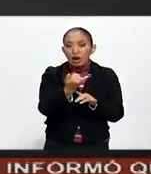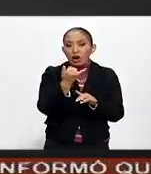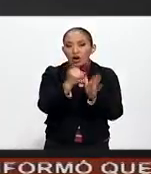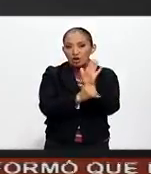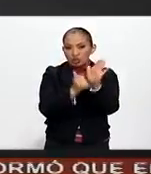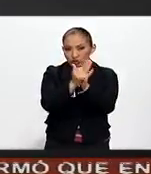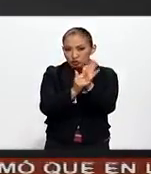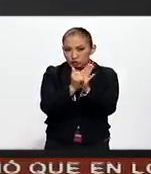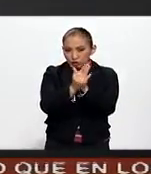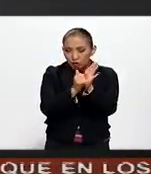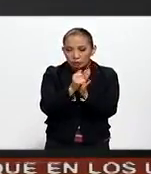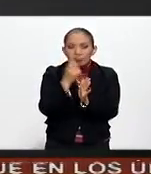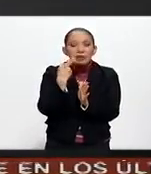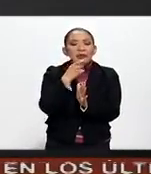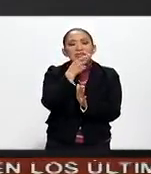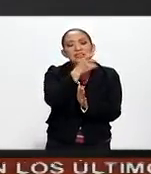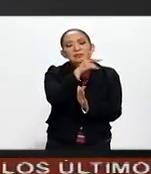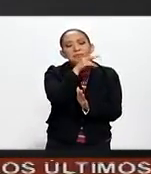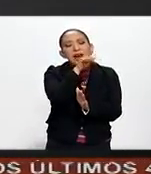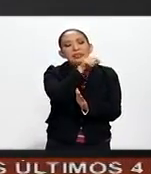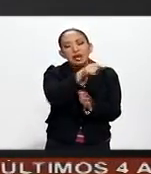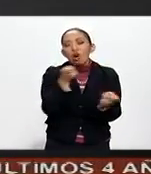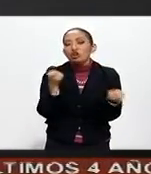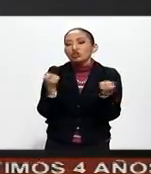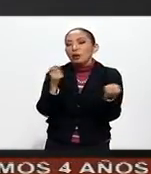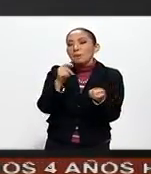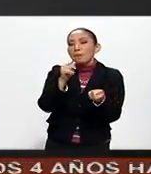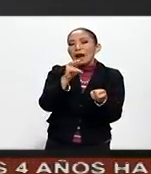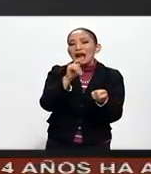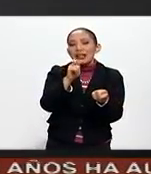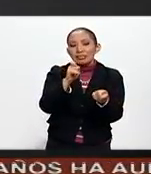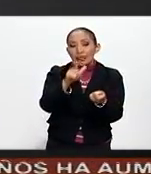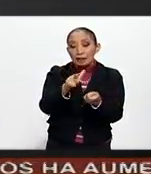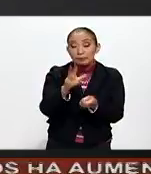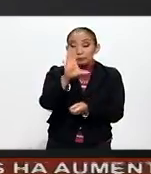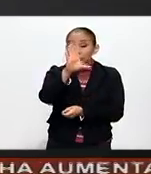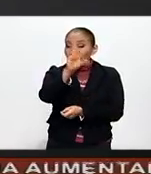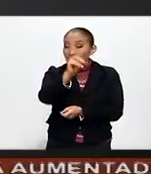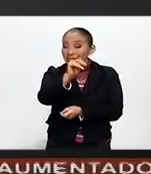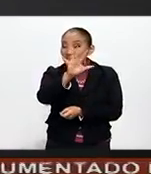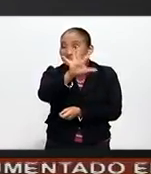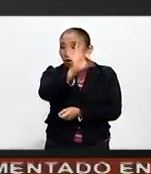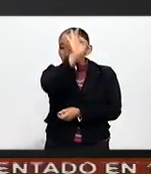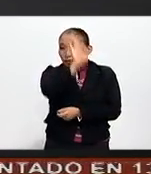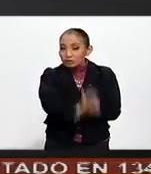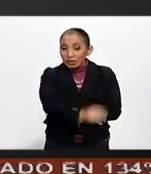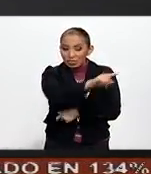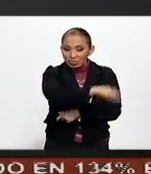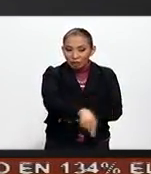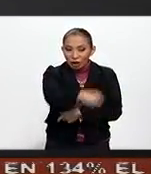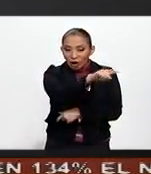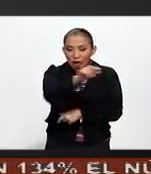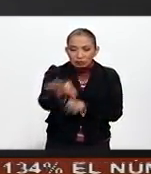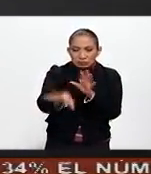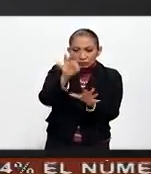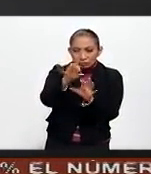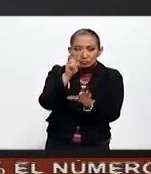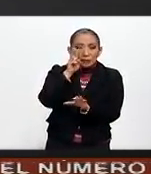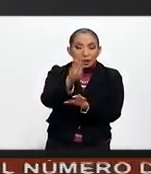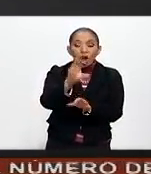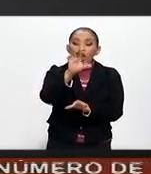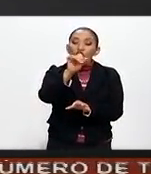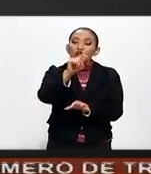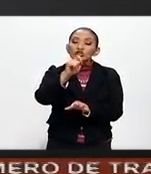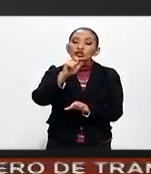qué había o qué le decían a los papás sobre control parental. El 95% de lo que encontré cuando pones